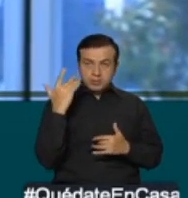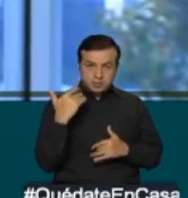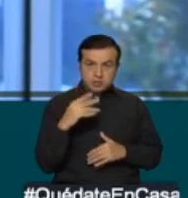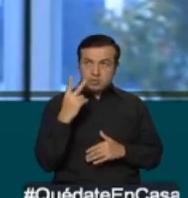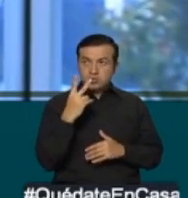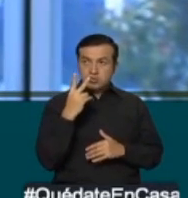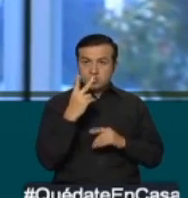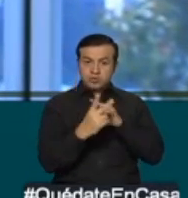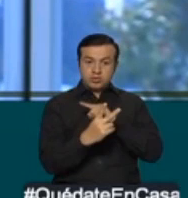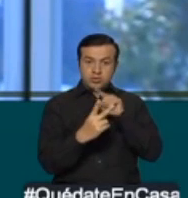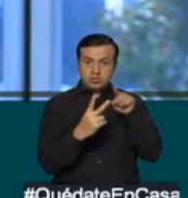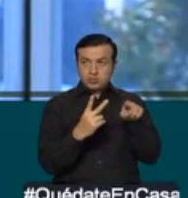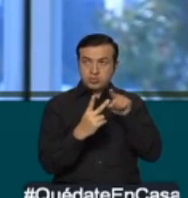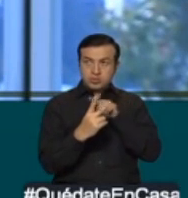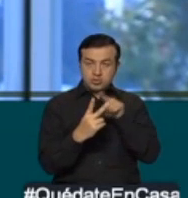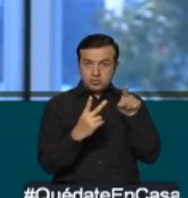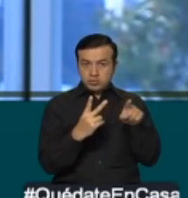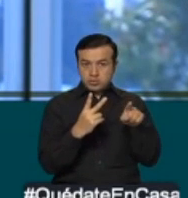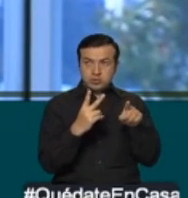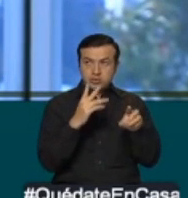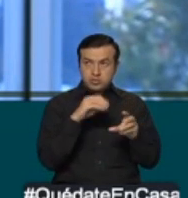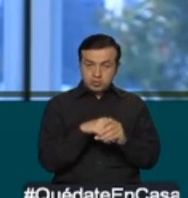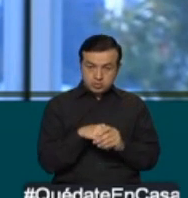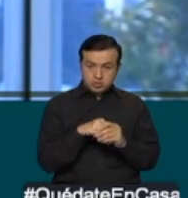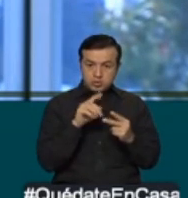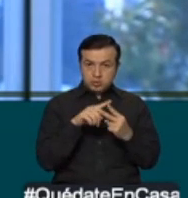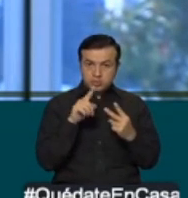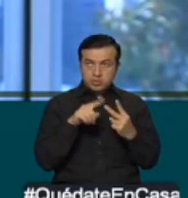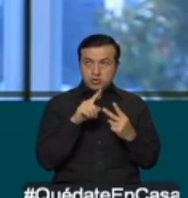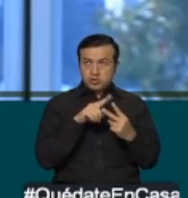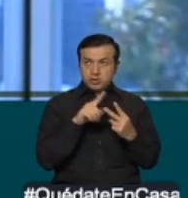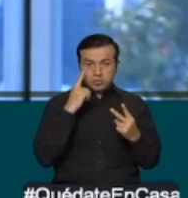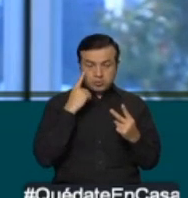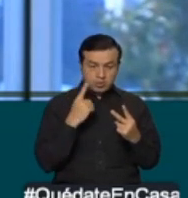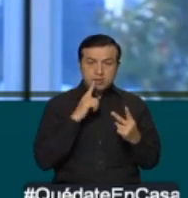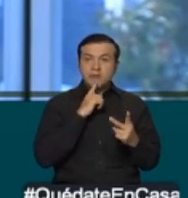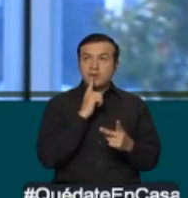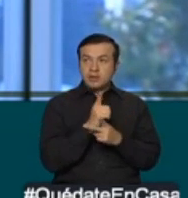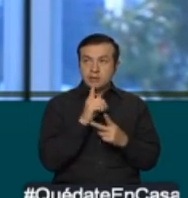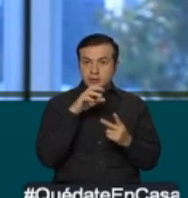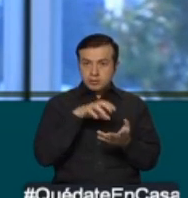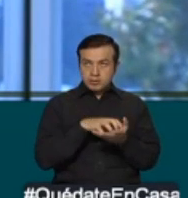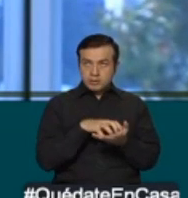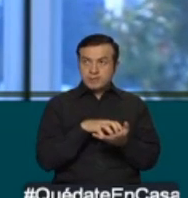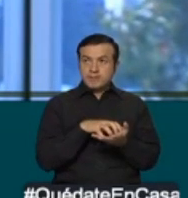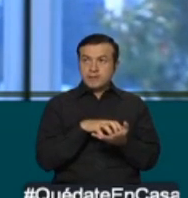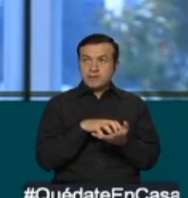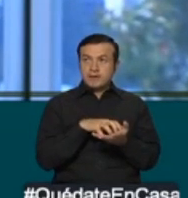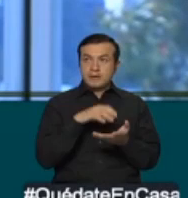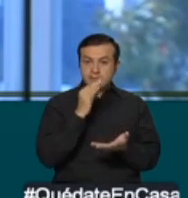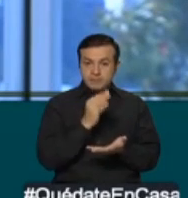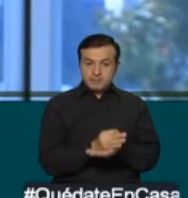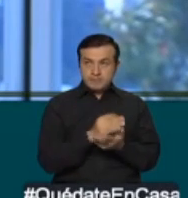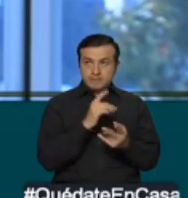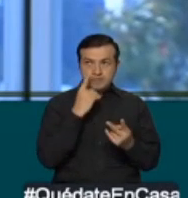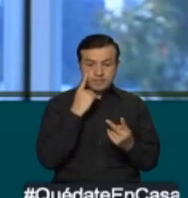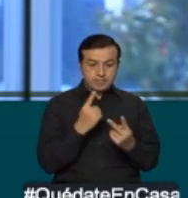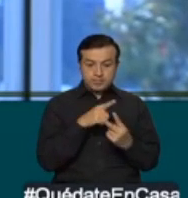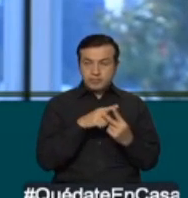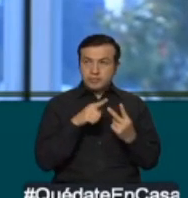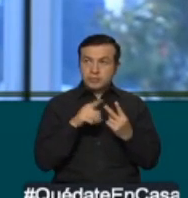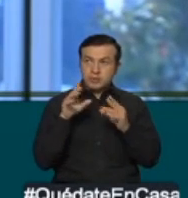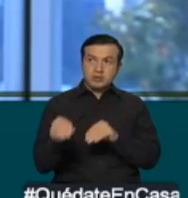esos dos casos que se registraron no es cierto que cuya prueba fue captada en la provincia de cotopaxi fueron